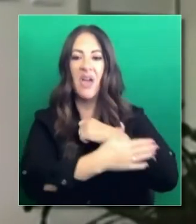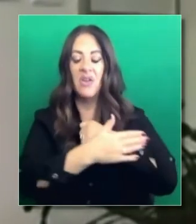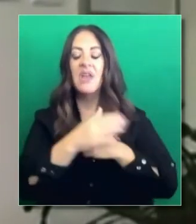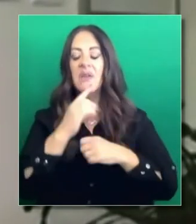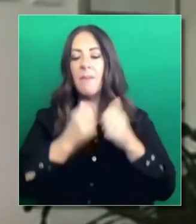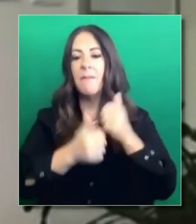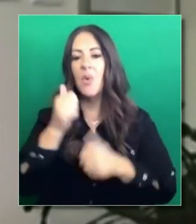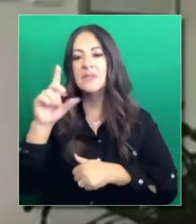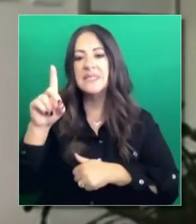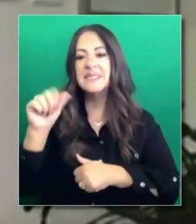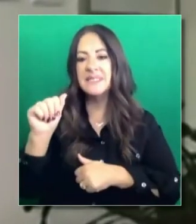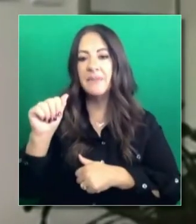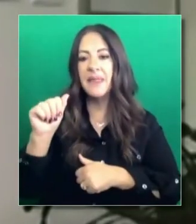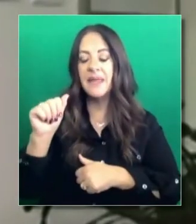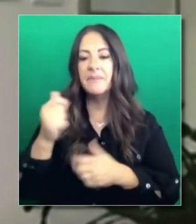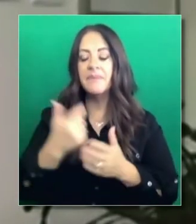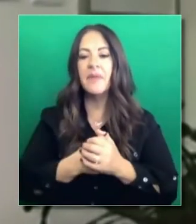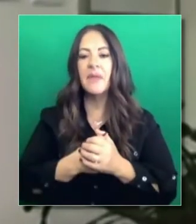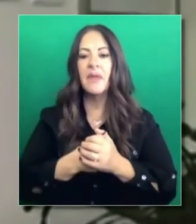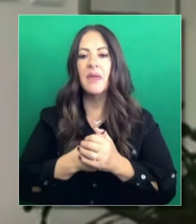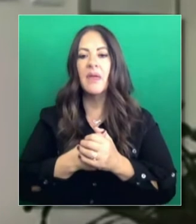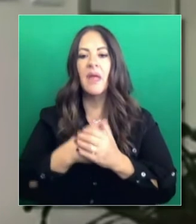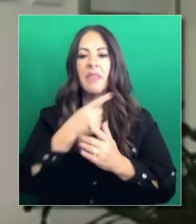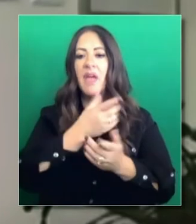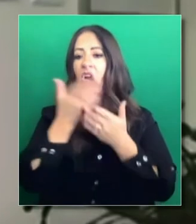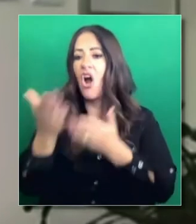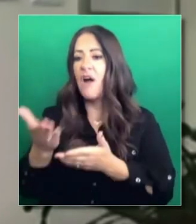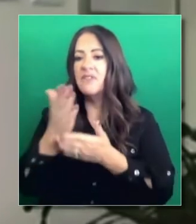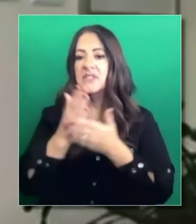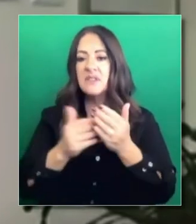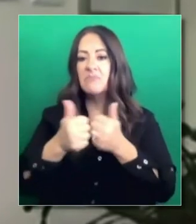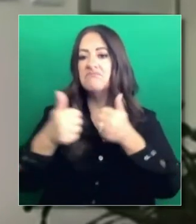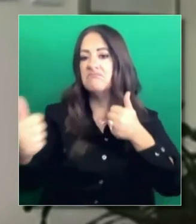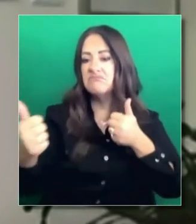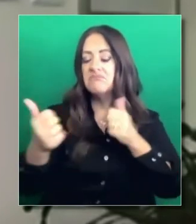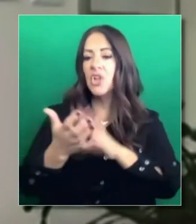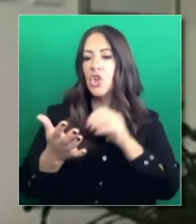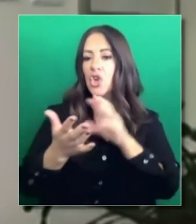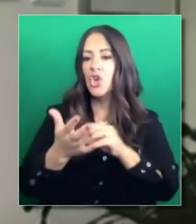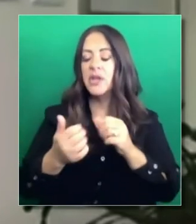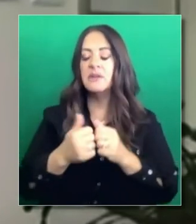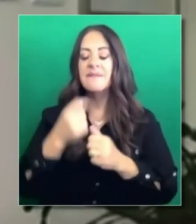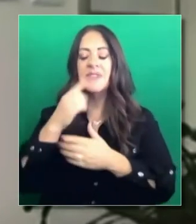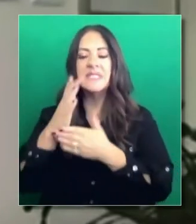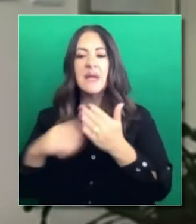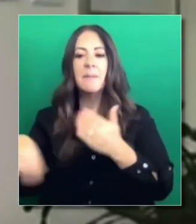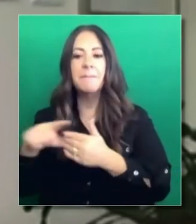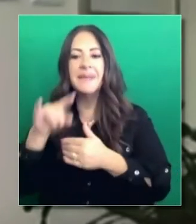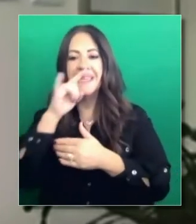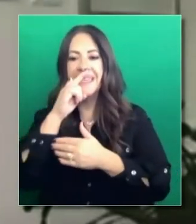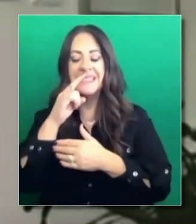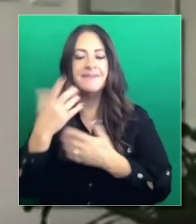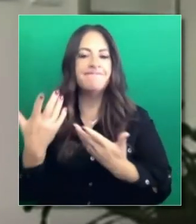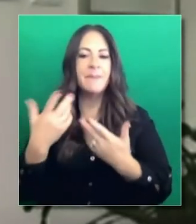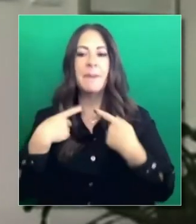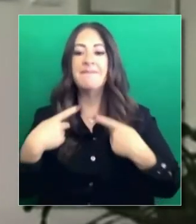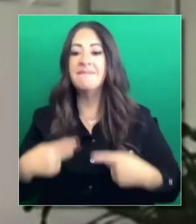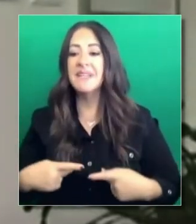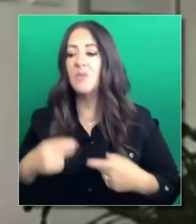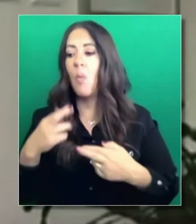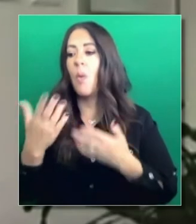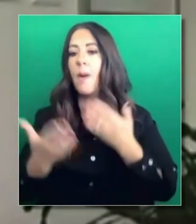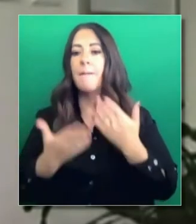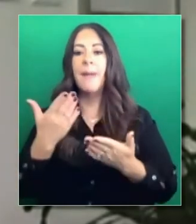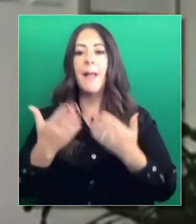estudiantes discapacitados. Pero claro, la idea es que cada estudiante pueda regresar. Pero hay estudiantes